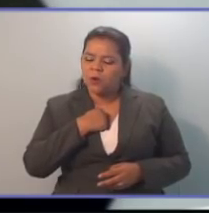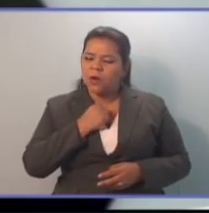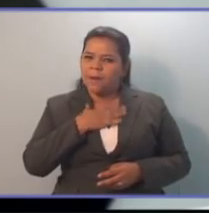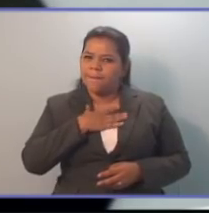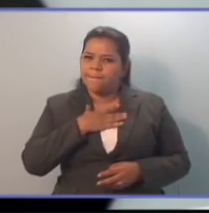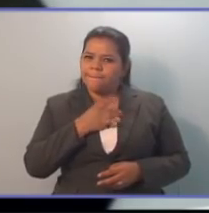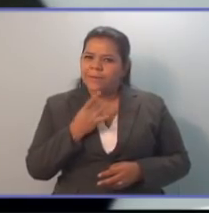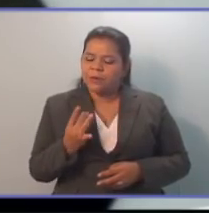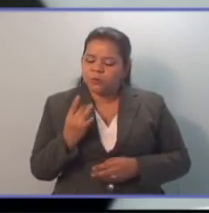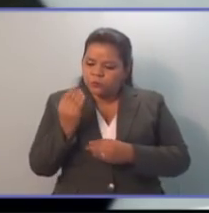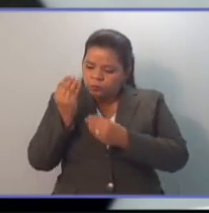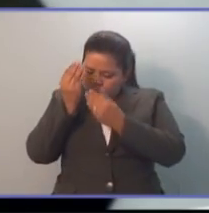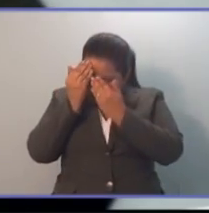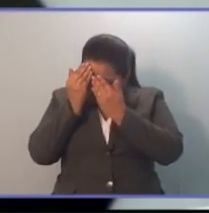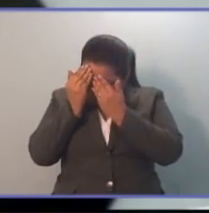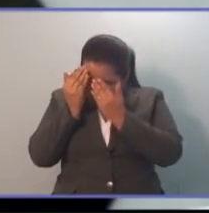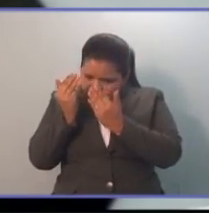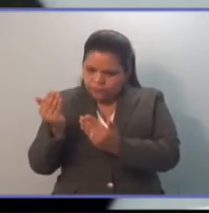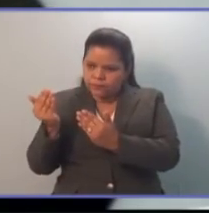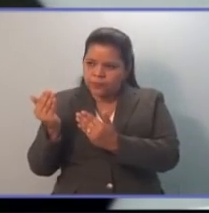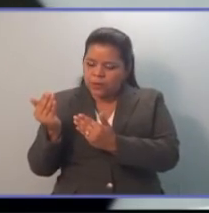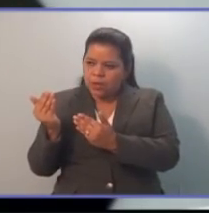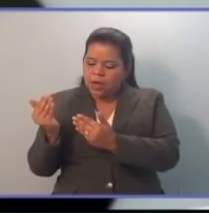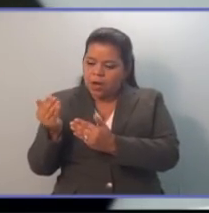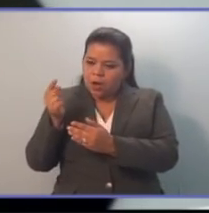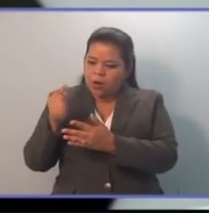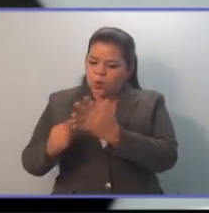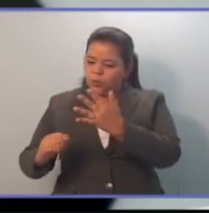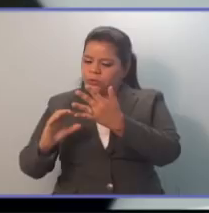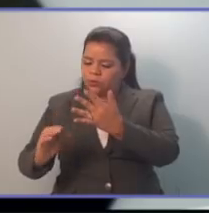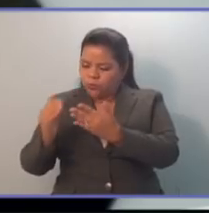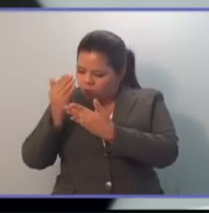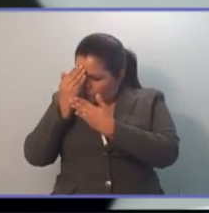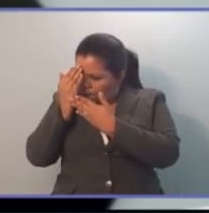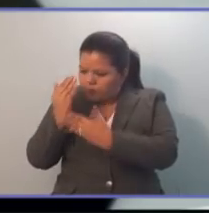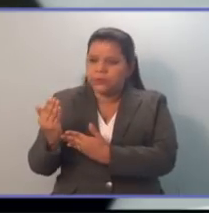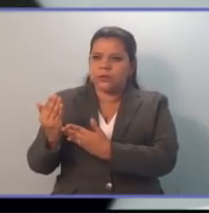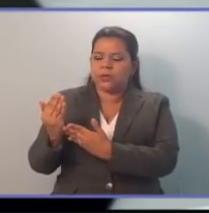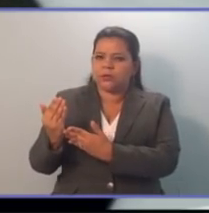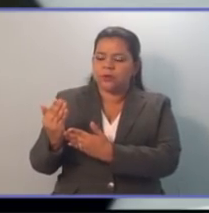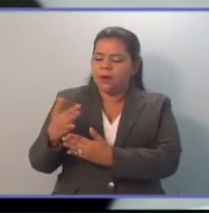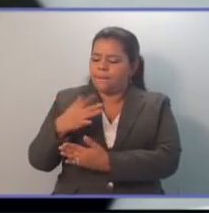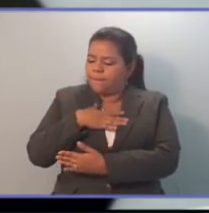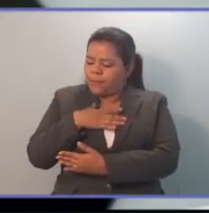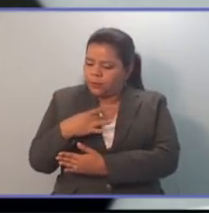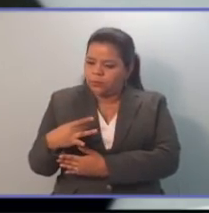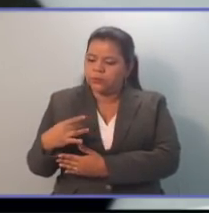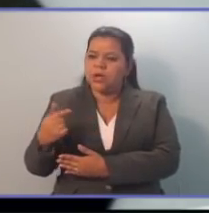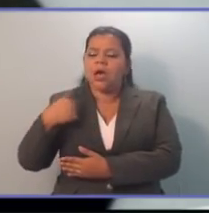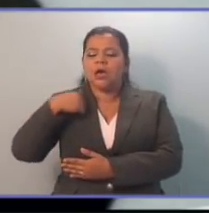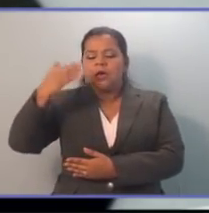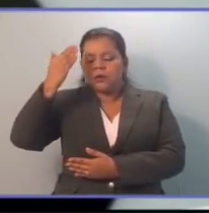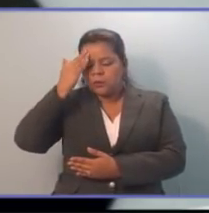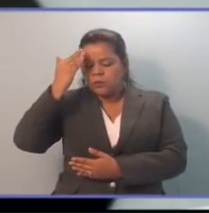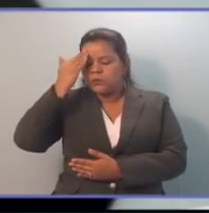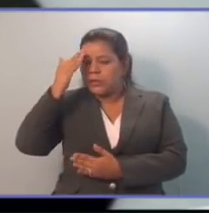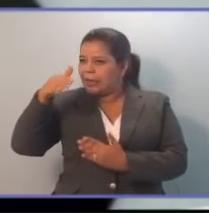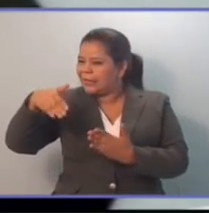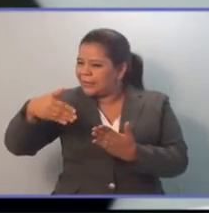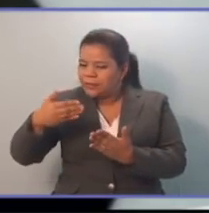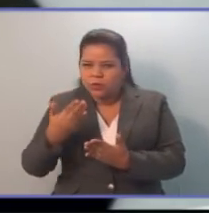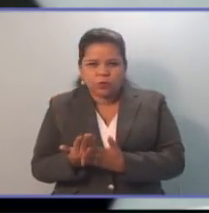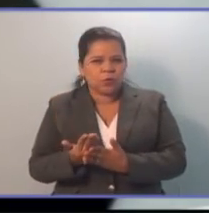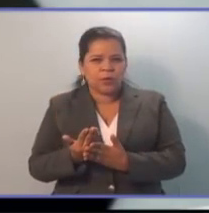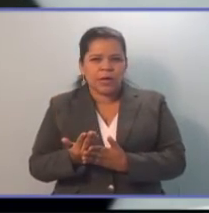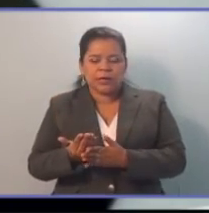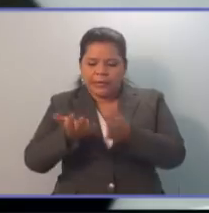cumplidora de los mandatos tanto constitucionales como legales, y sé que todas las sentencias